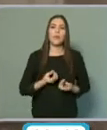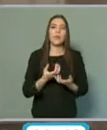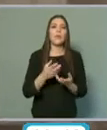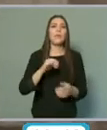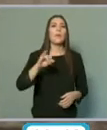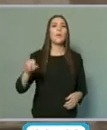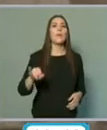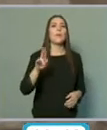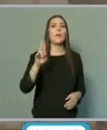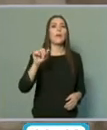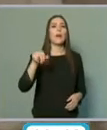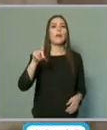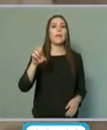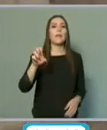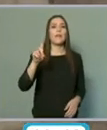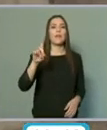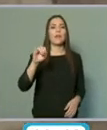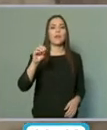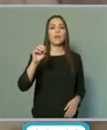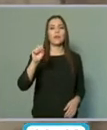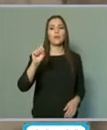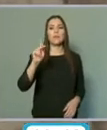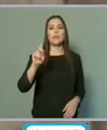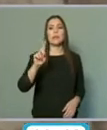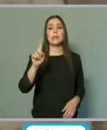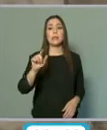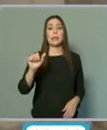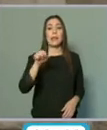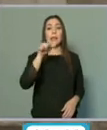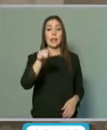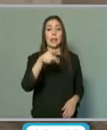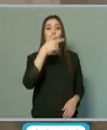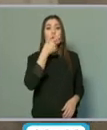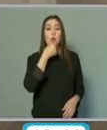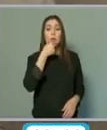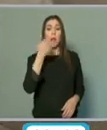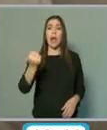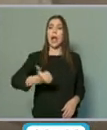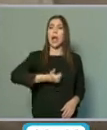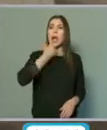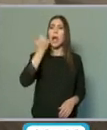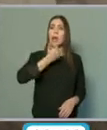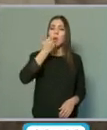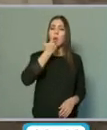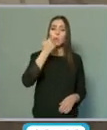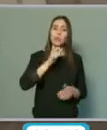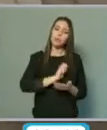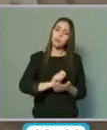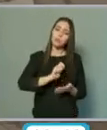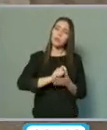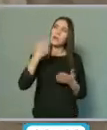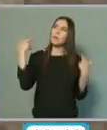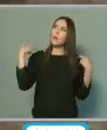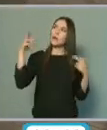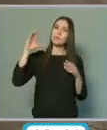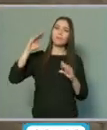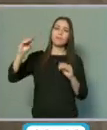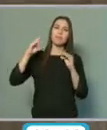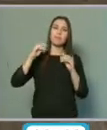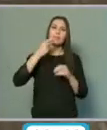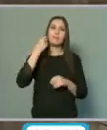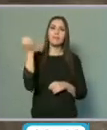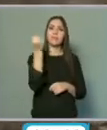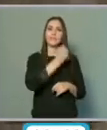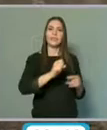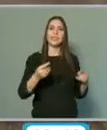Dios Peza, que era alumno, tío Alberto, de un gran cronista historiador de la Ciudad de México, que en vida